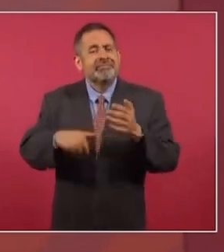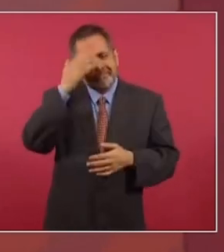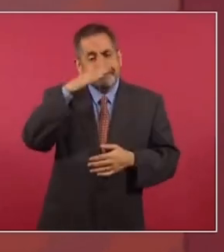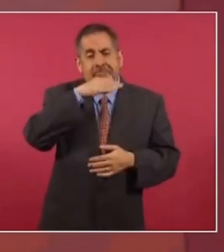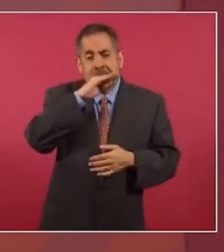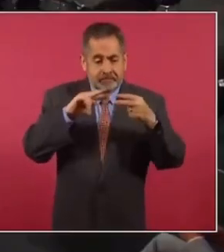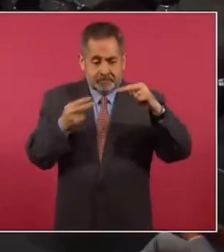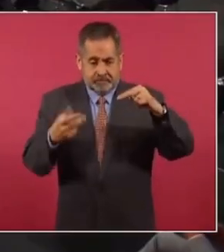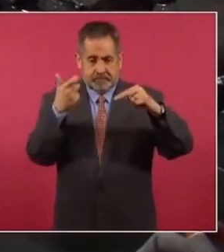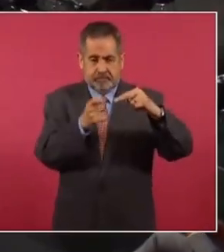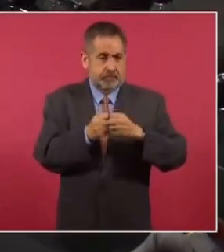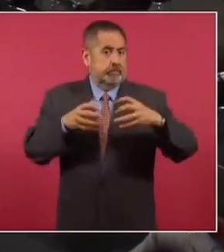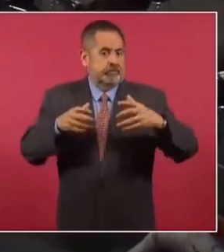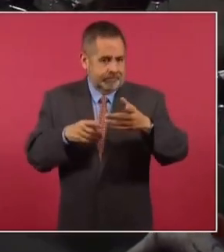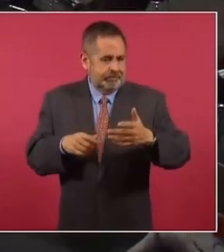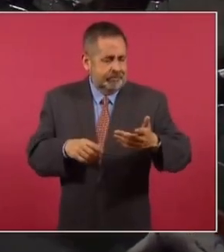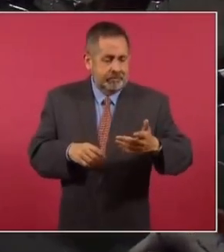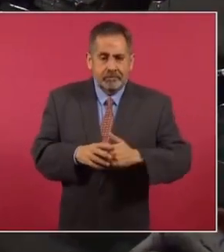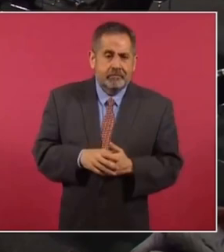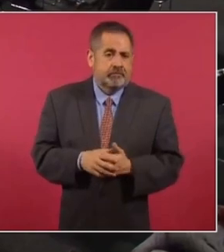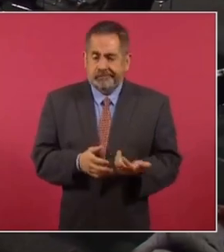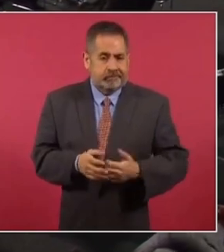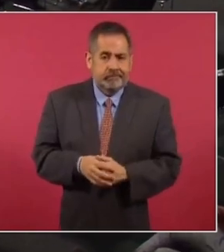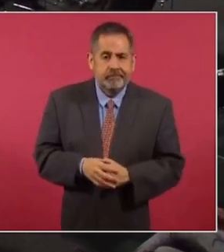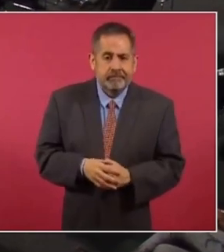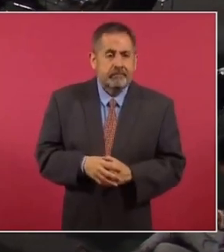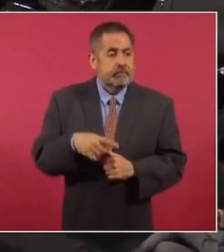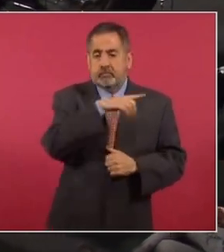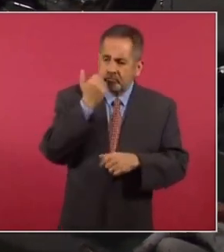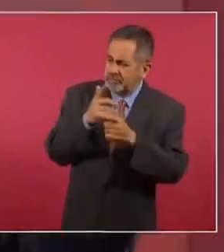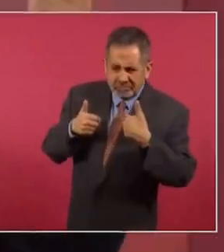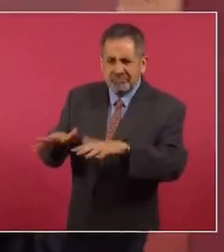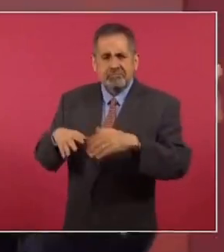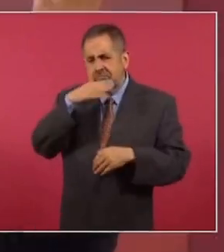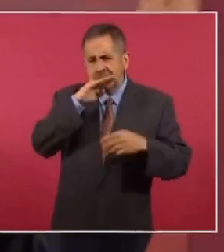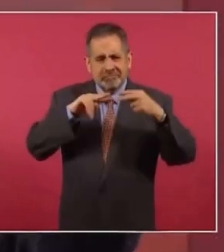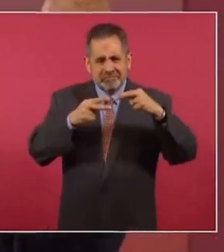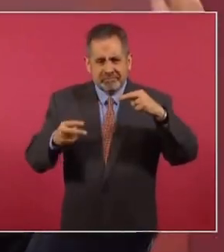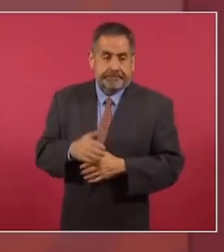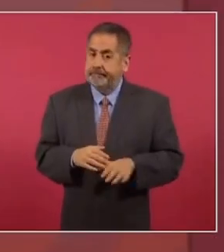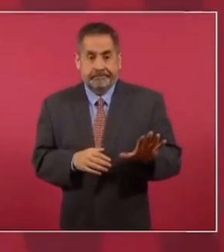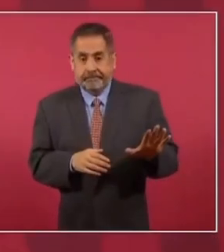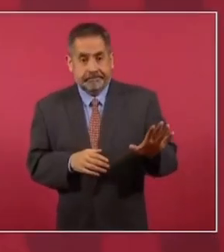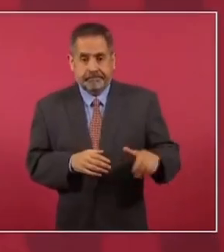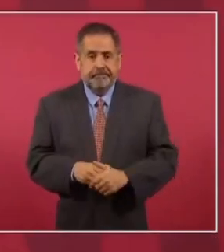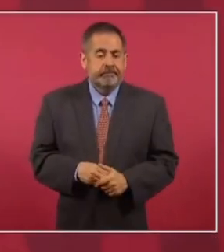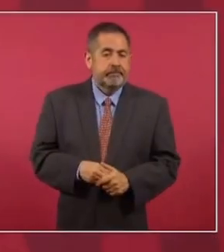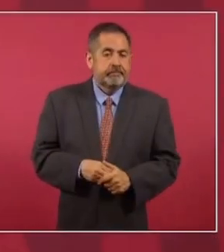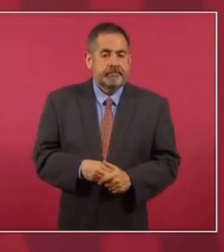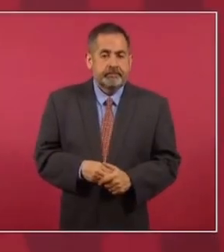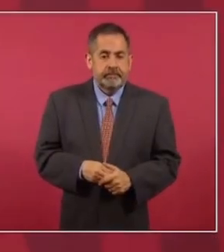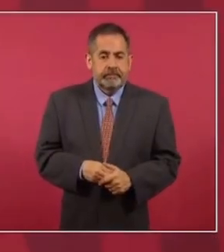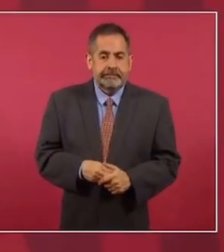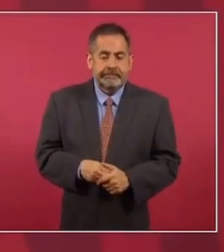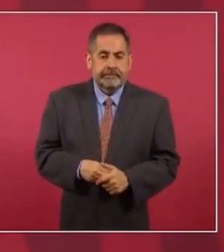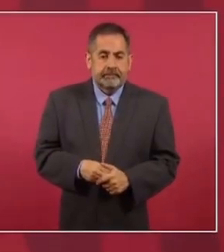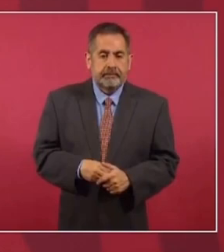transgénico. Que quisieran que se permitiera la entrada del maíz amarillo con